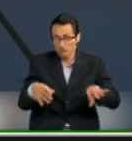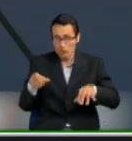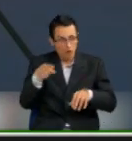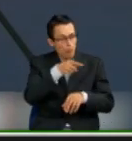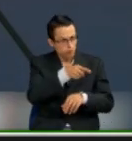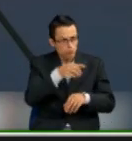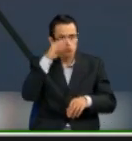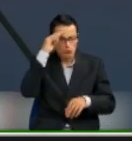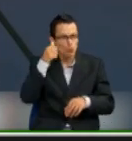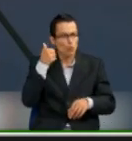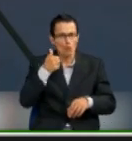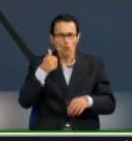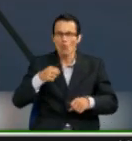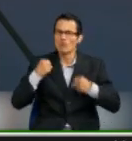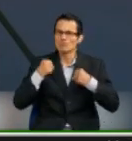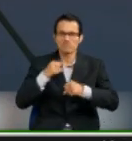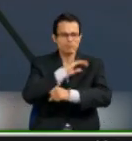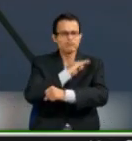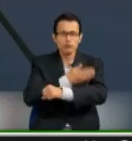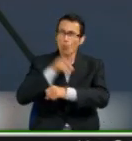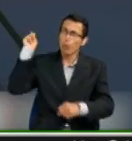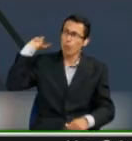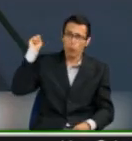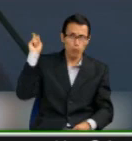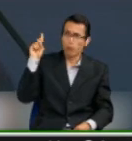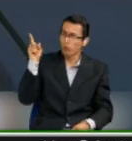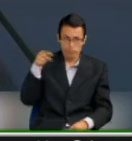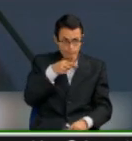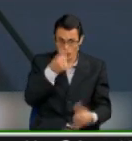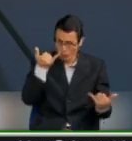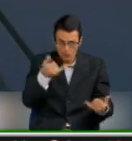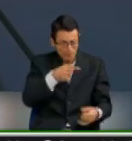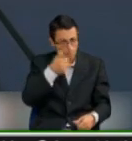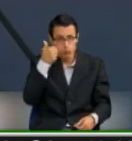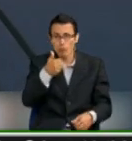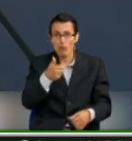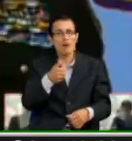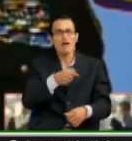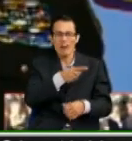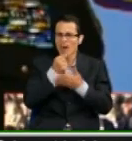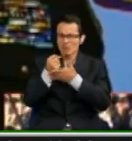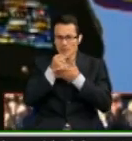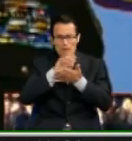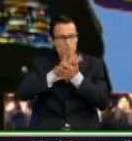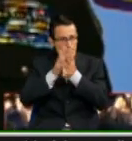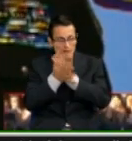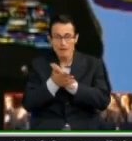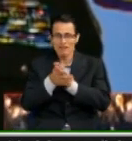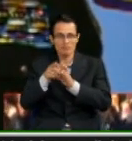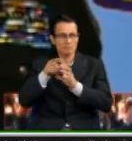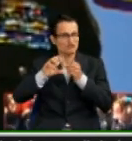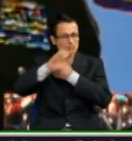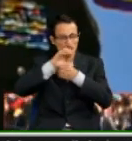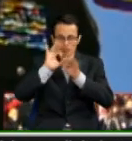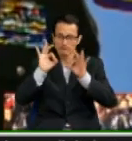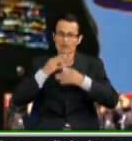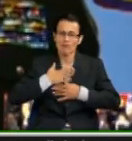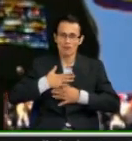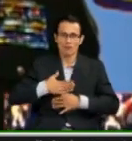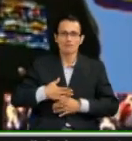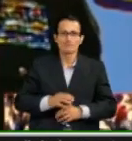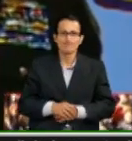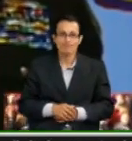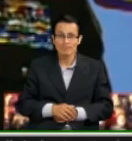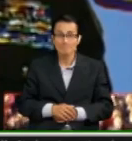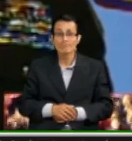la paz y para conquistar la plena seguridad ciudadana. A su turno, el presidente Juan Manuel Santos aceptó